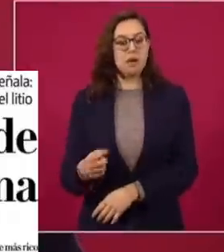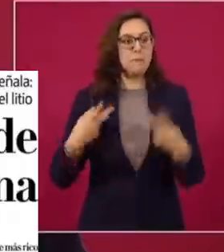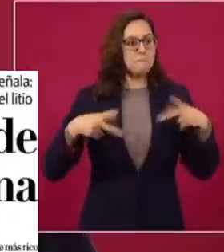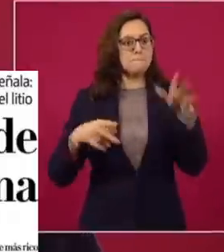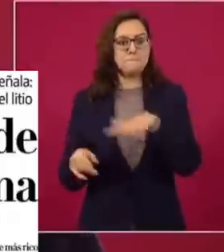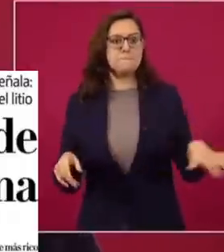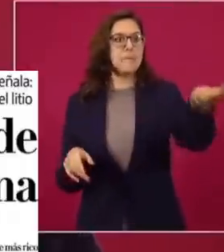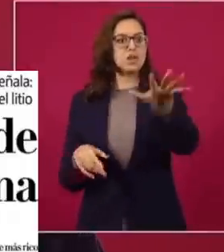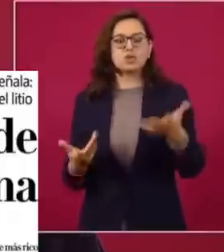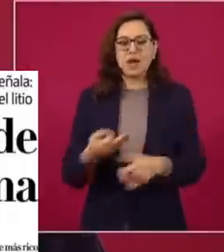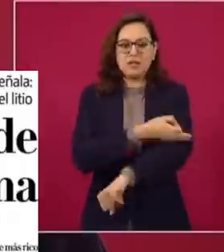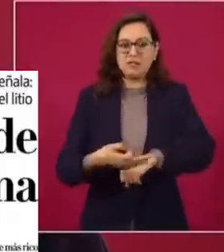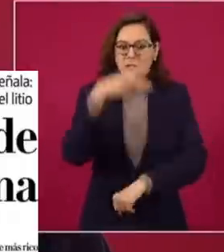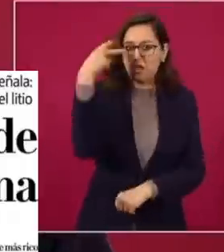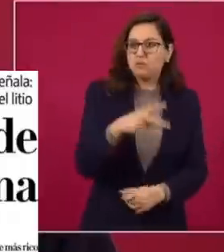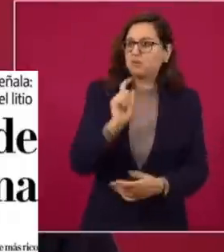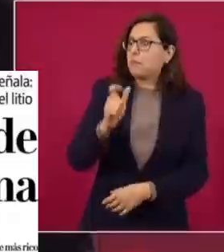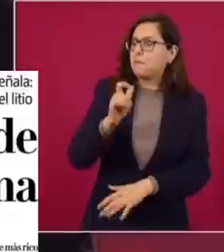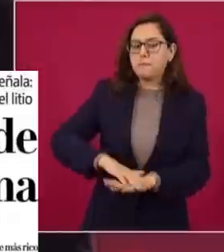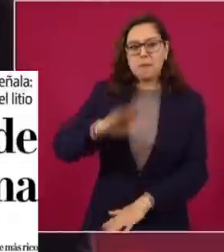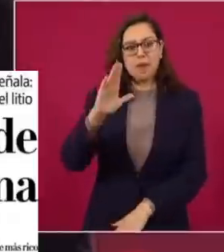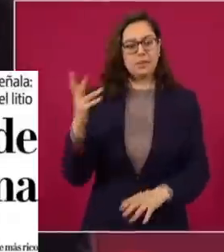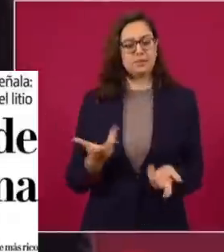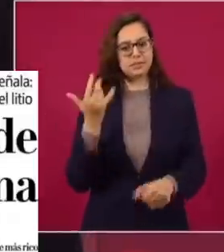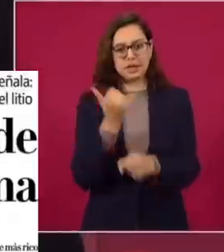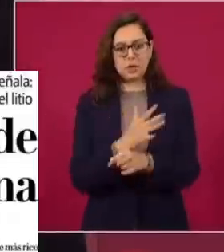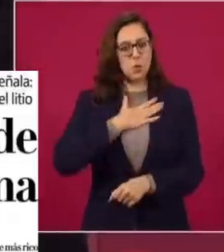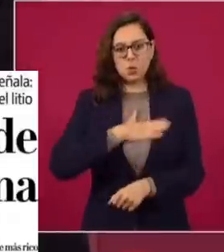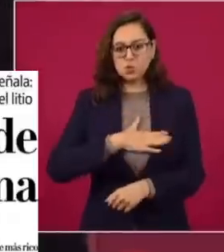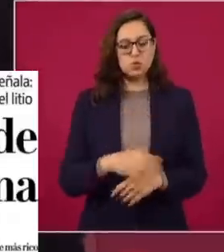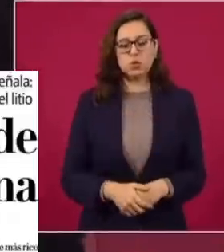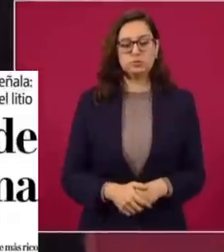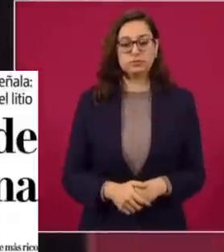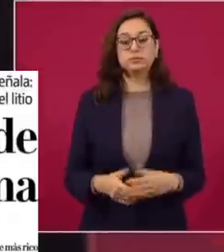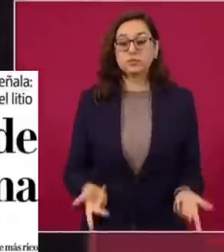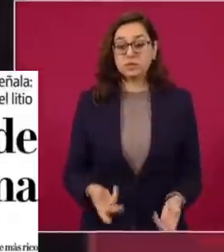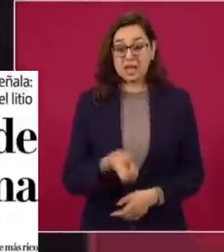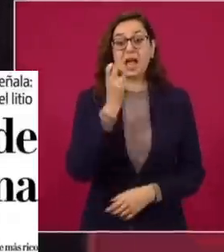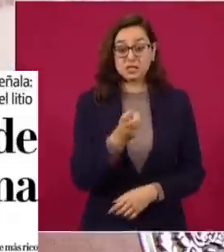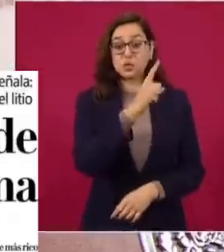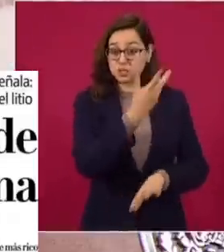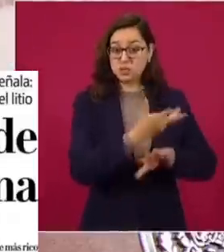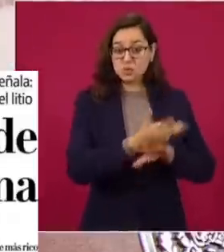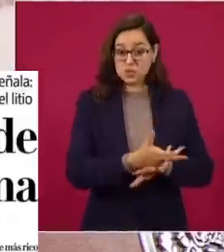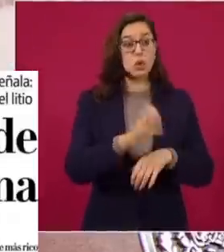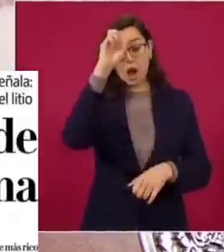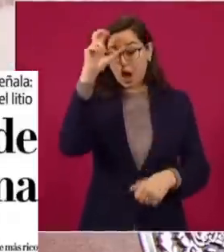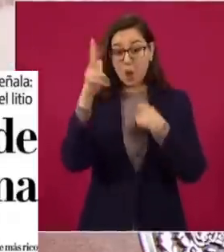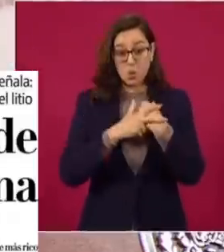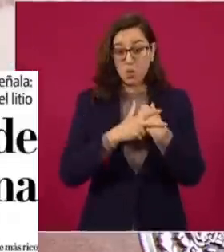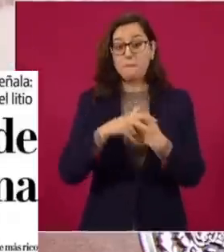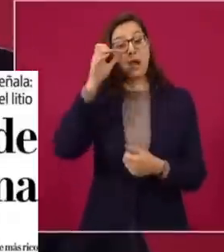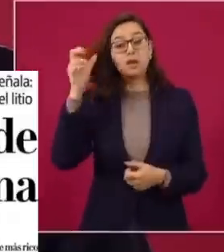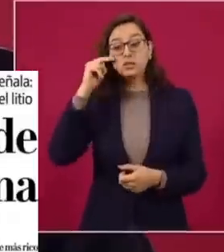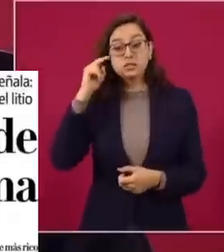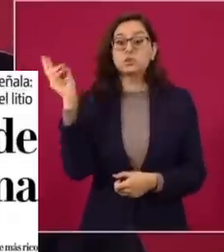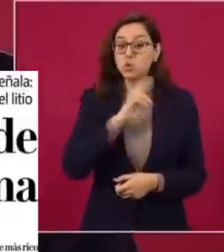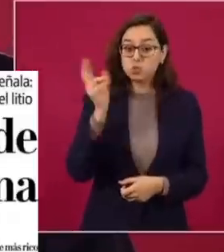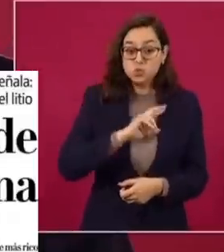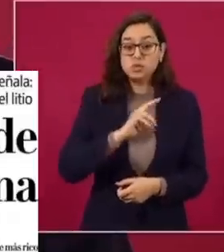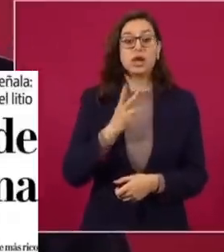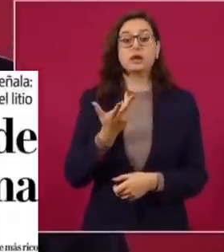que lo que pagan las familias mexicanas. Entonces eso en Estados Unidos, en Europa, en China, en